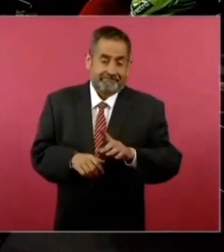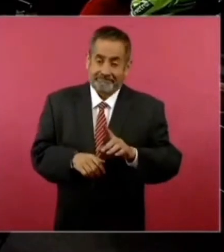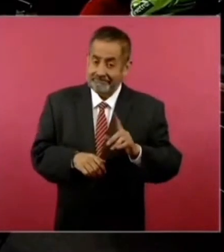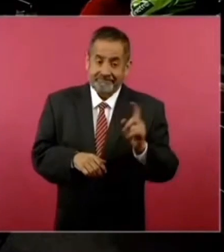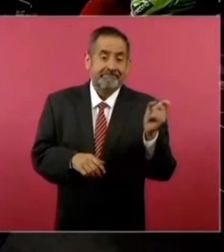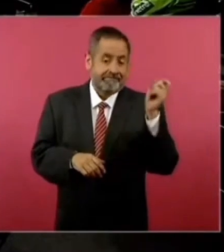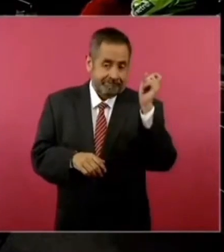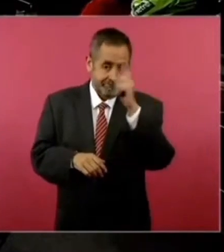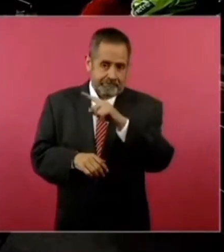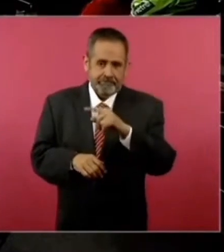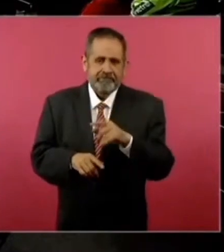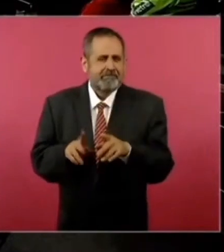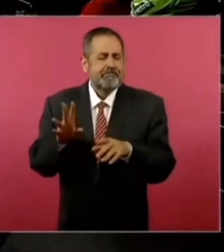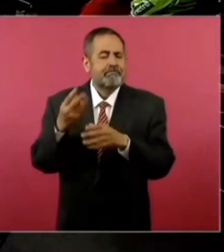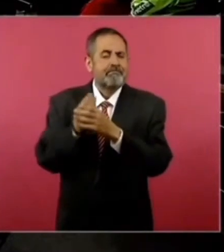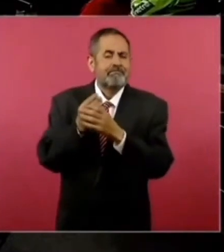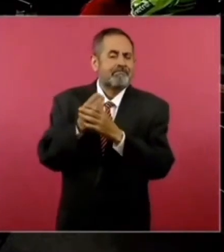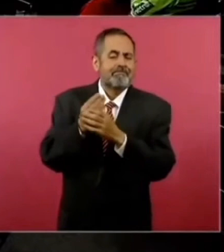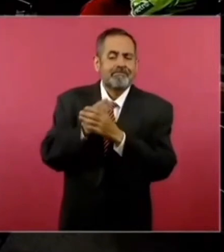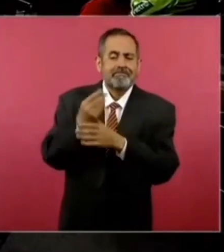porque ellos tienen sus propias